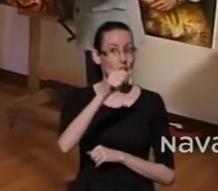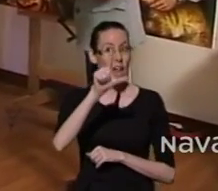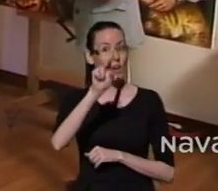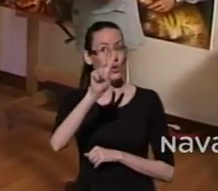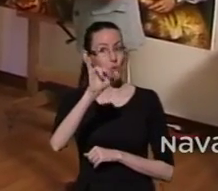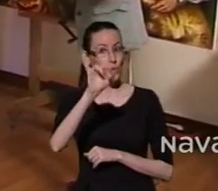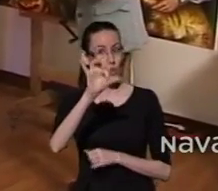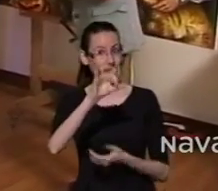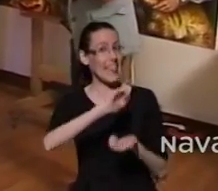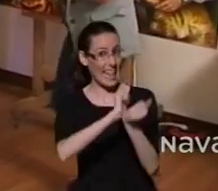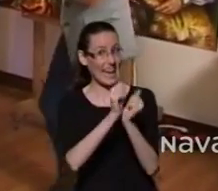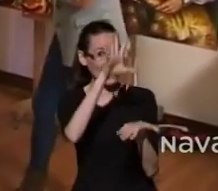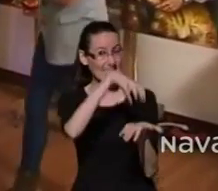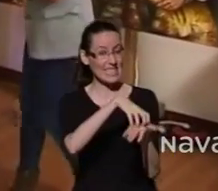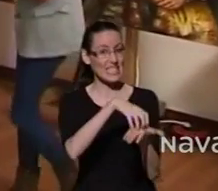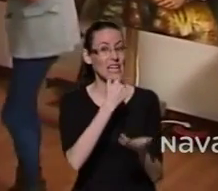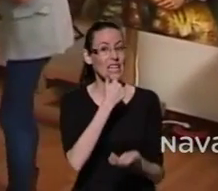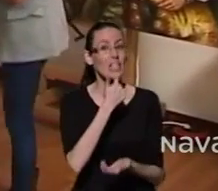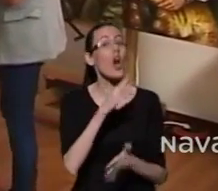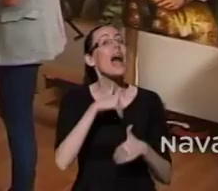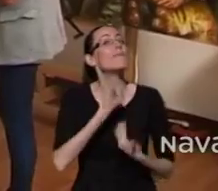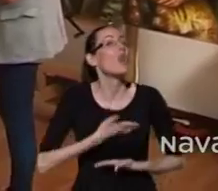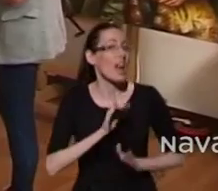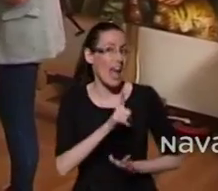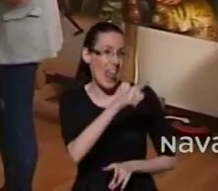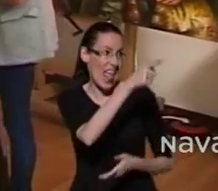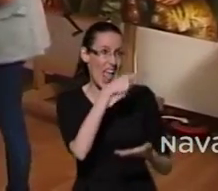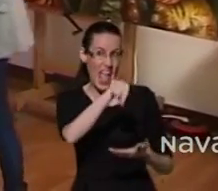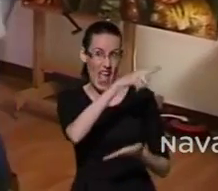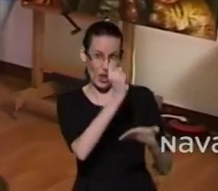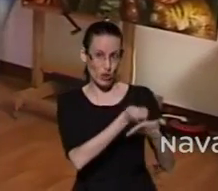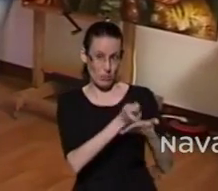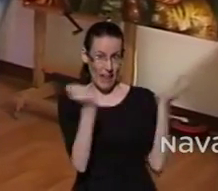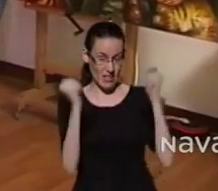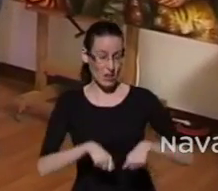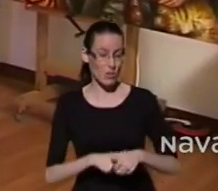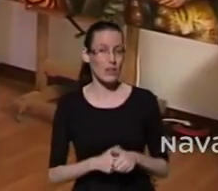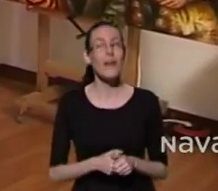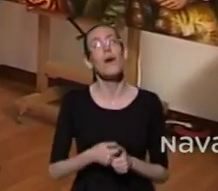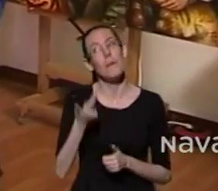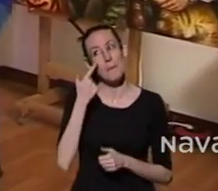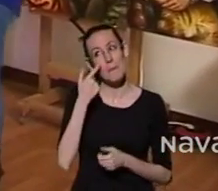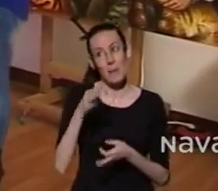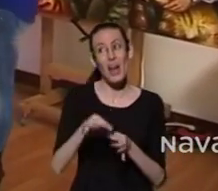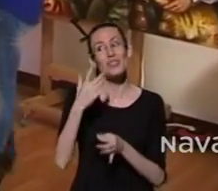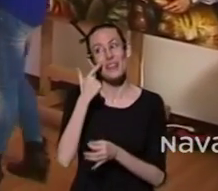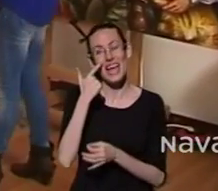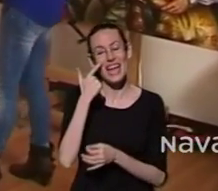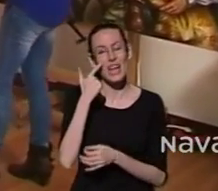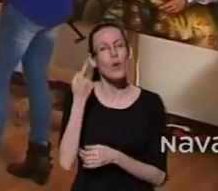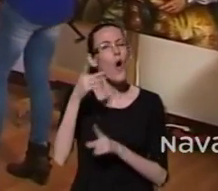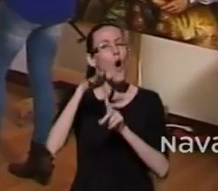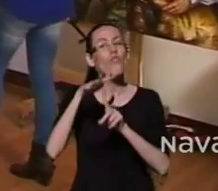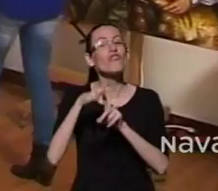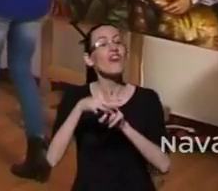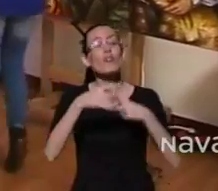¿sí? Que es un regalo. Ah, sí. Oye, sí, pues que les he caído muy bien y que me los regalan. Ah, sí. Pues ¿vale? Qué suerte, pues muy bien. Así que les pasas a ellos la factura, yo ni